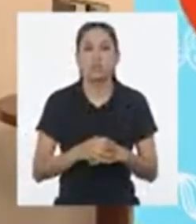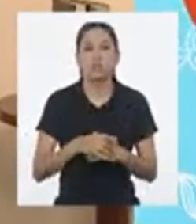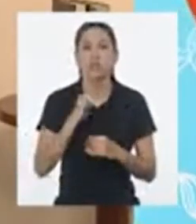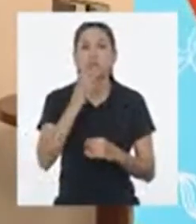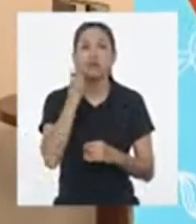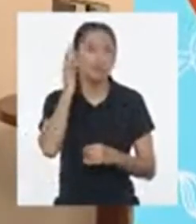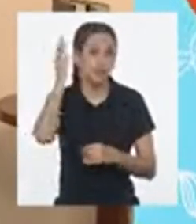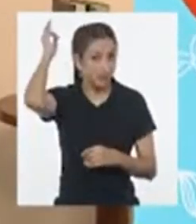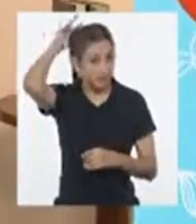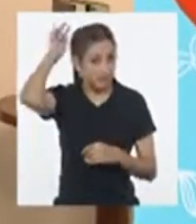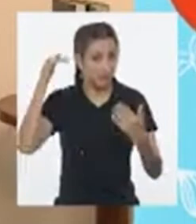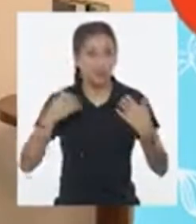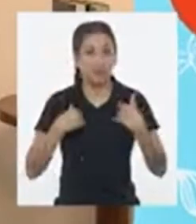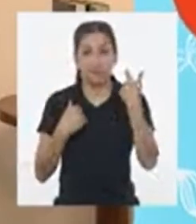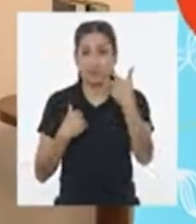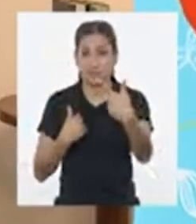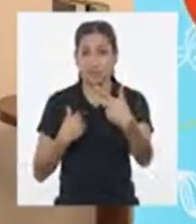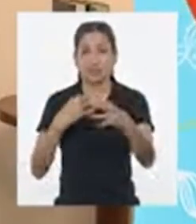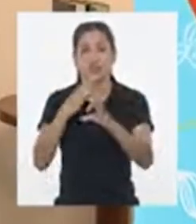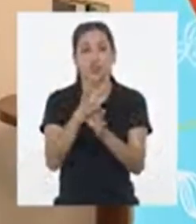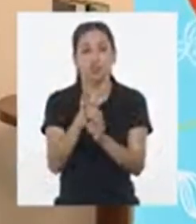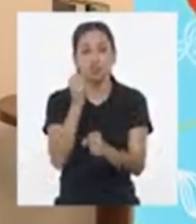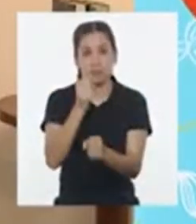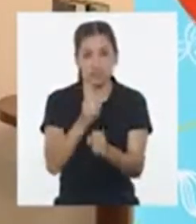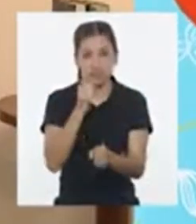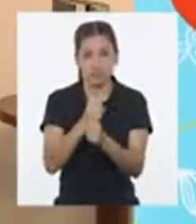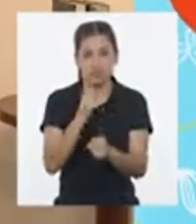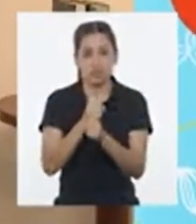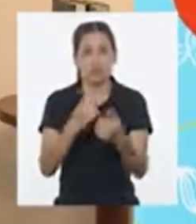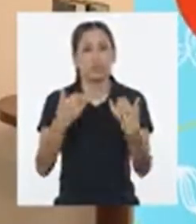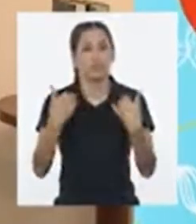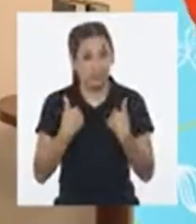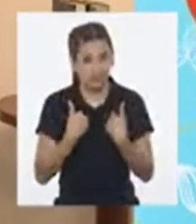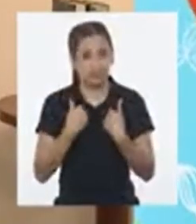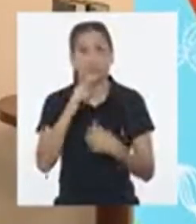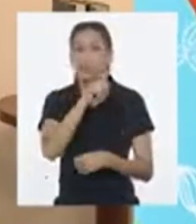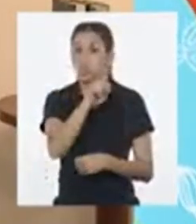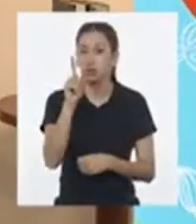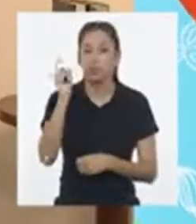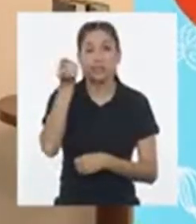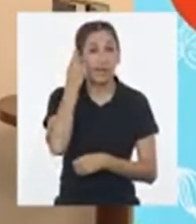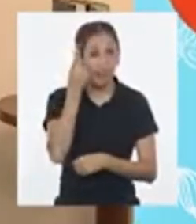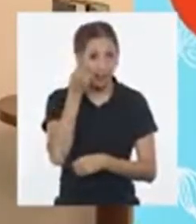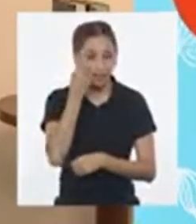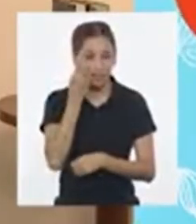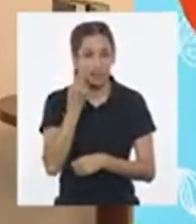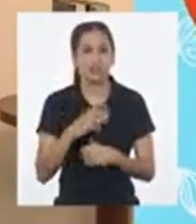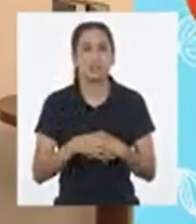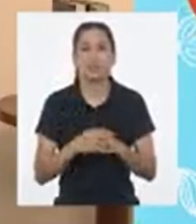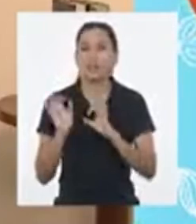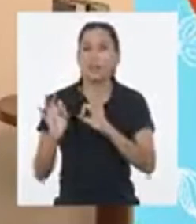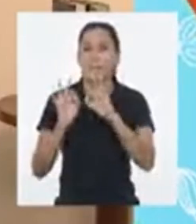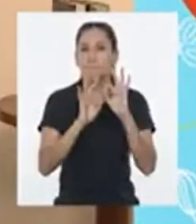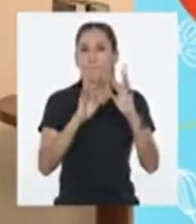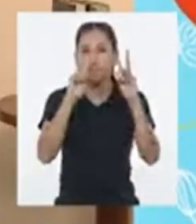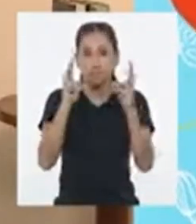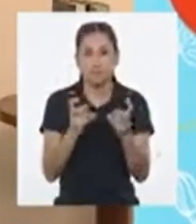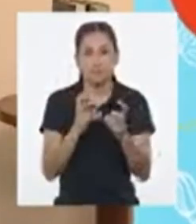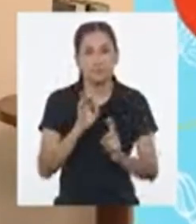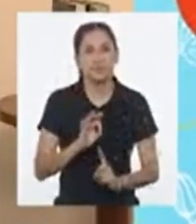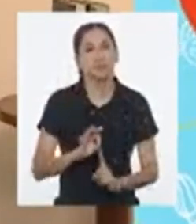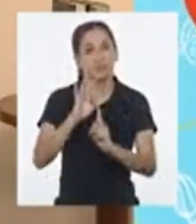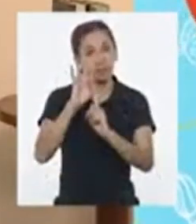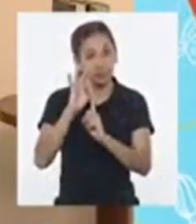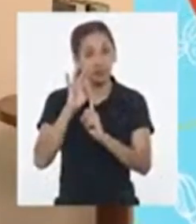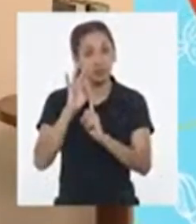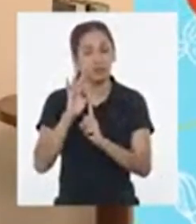incas desarrollaron 3 tipos de formas de trabajo que debemos entenderlos dentro del contexto